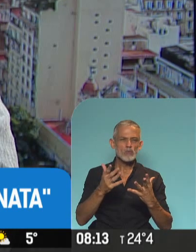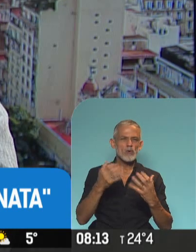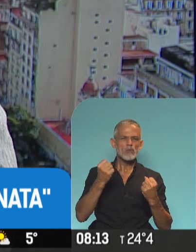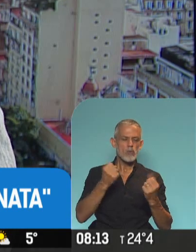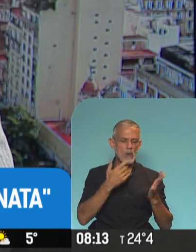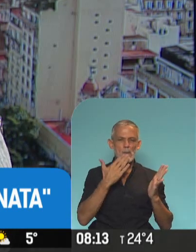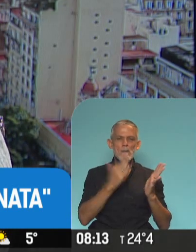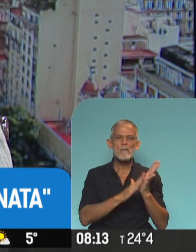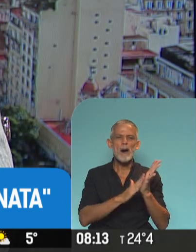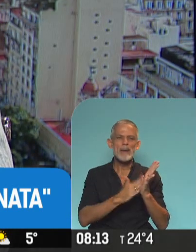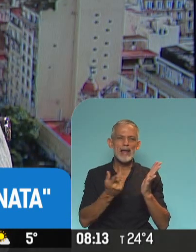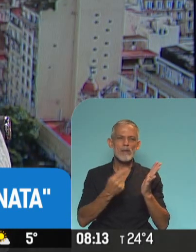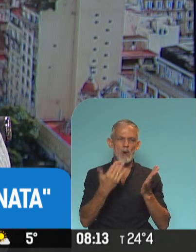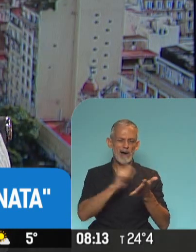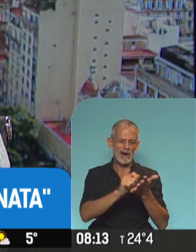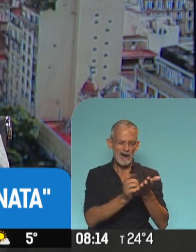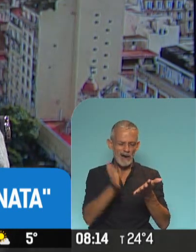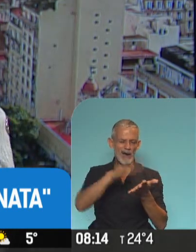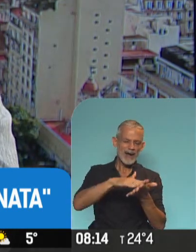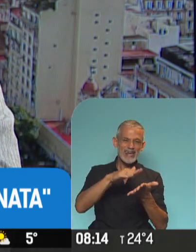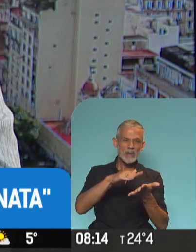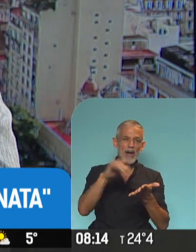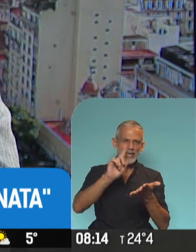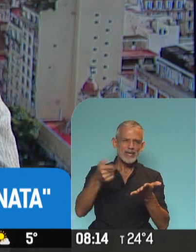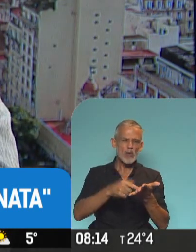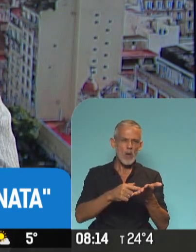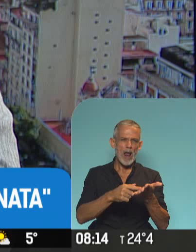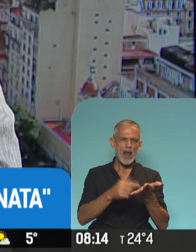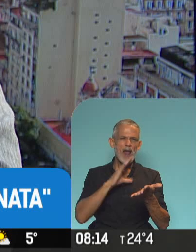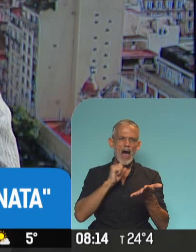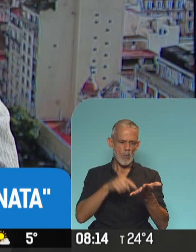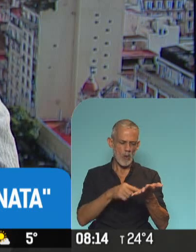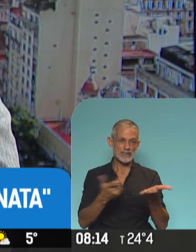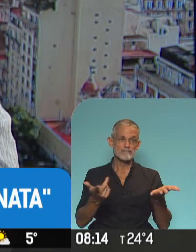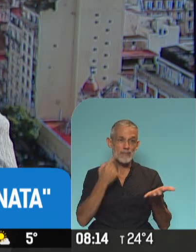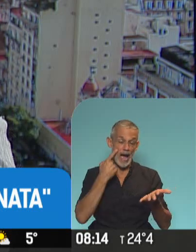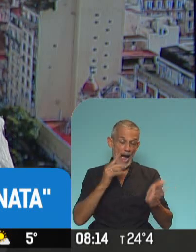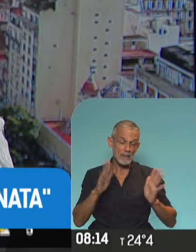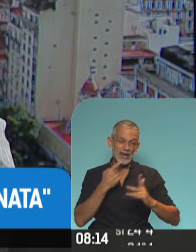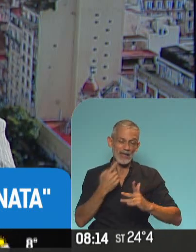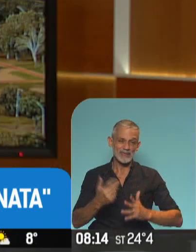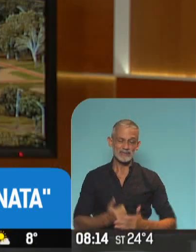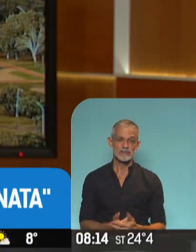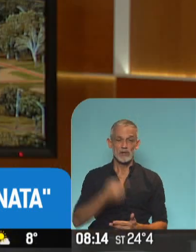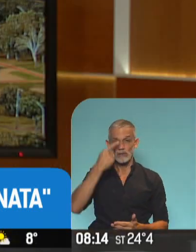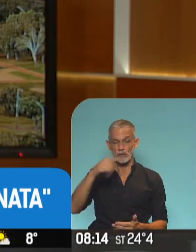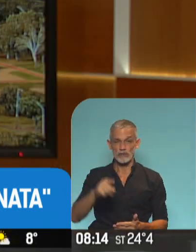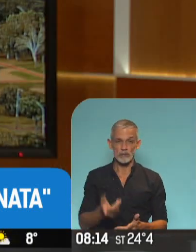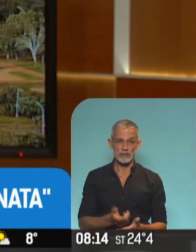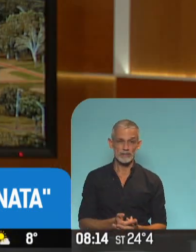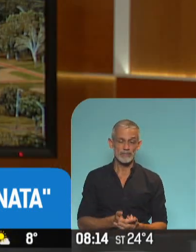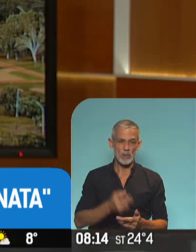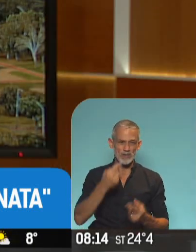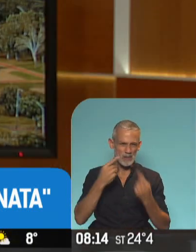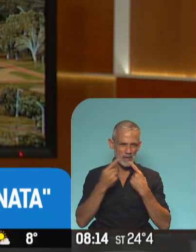porque uno puede escribir cualquier cosa arriba y se lo banca. Pero bueno, vamos a ver qué es lo que dicen ellos, ¿no? Una última consulta sobre